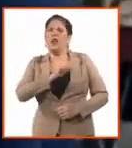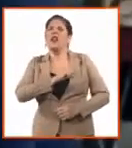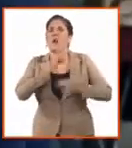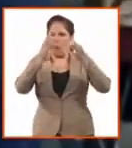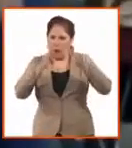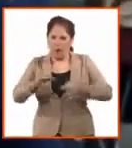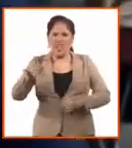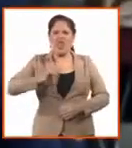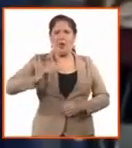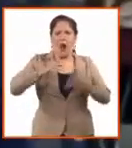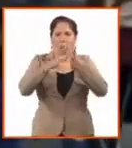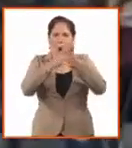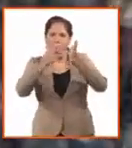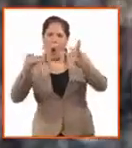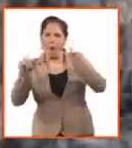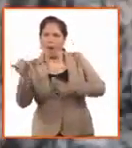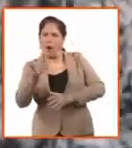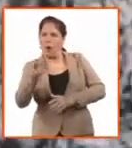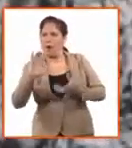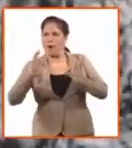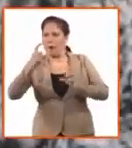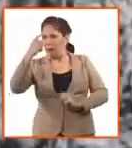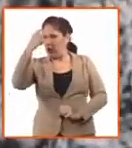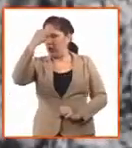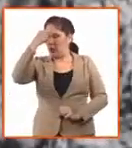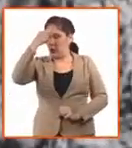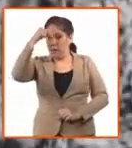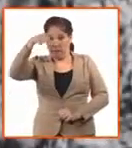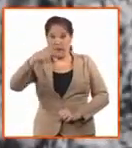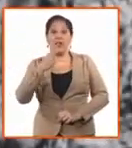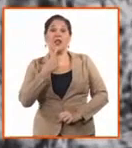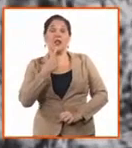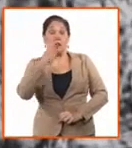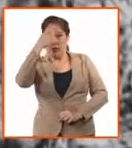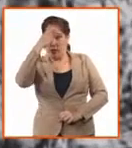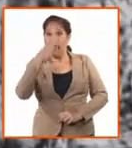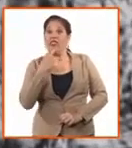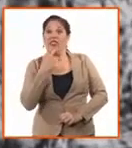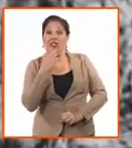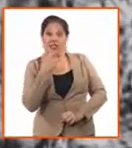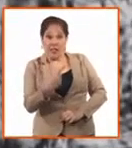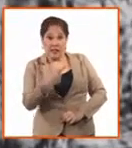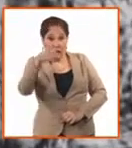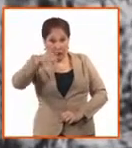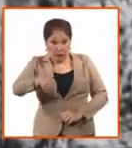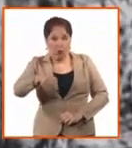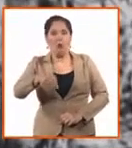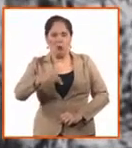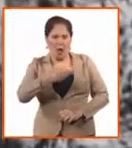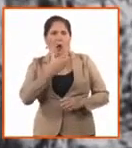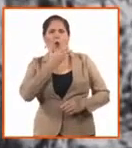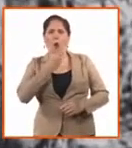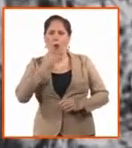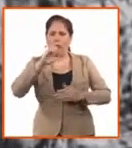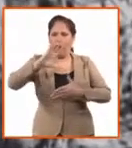coches así la historia tendrá que contar con los pobres de américa